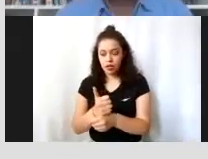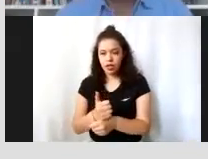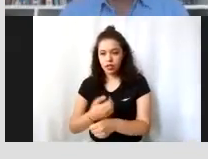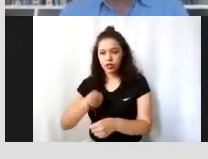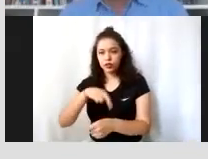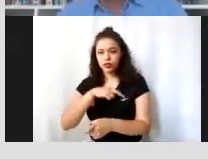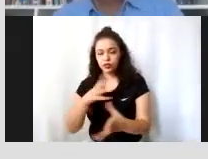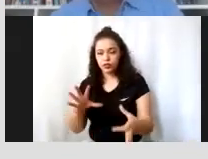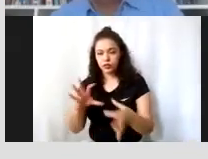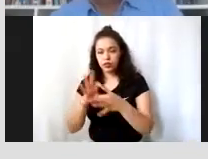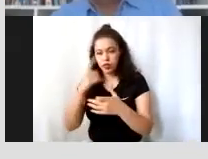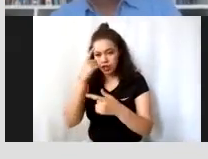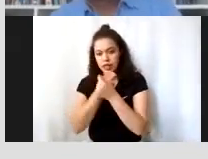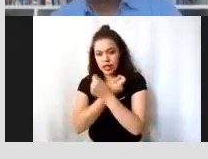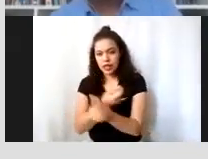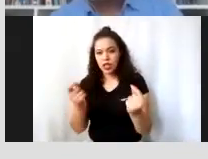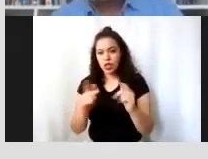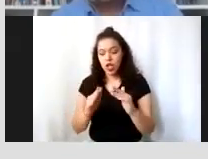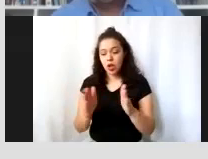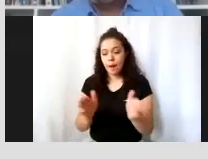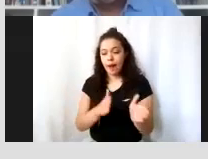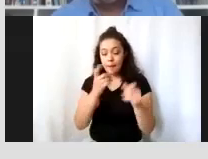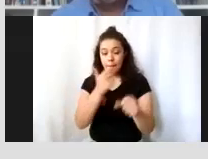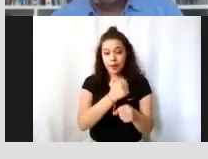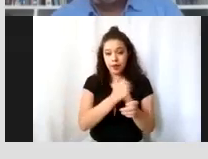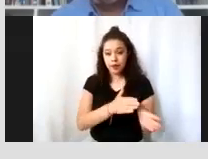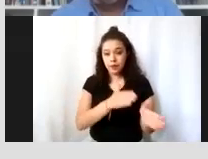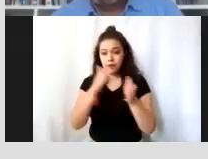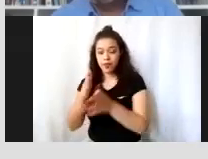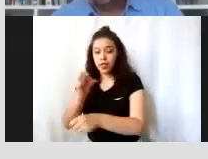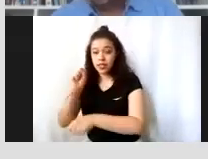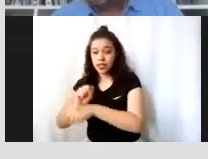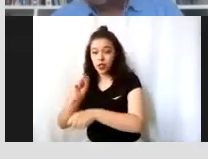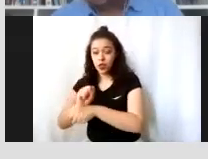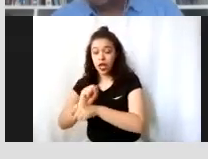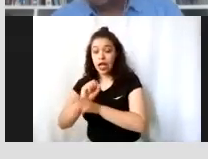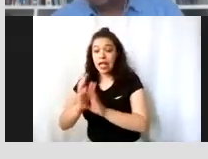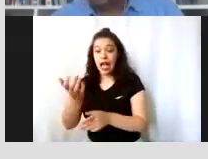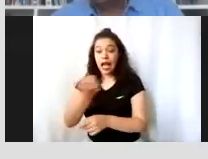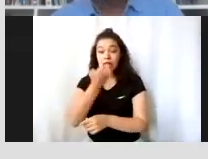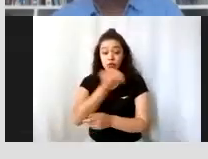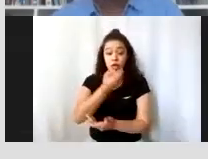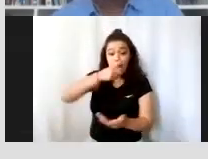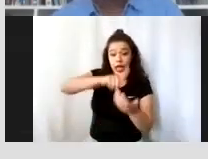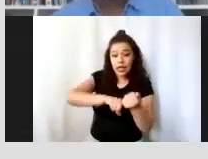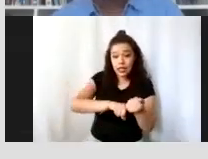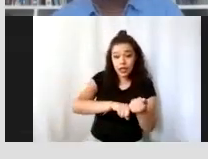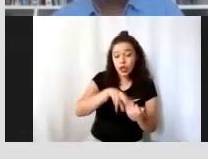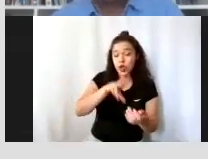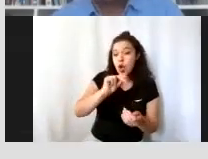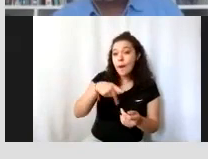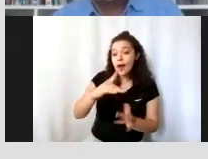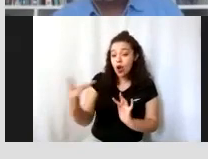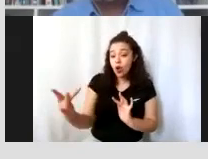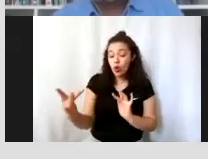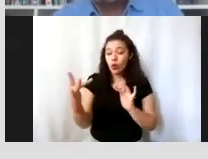para que nuestros niños se vayan a secundaria. Por lo tanto, ya no están en la escuela, pero siguen teniendo contacto con maestras